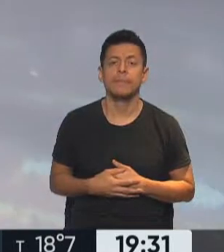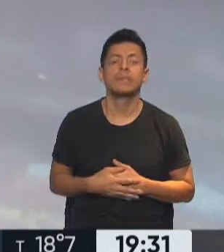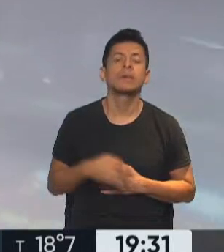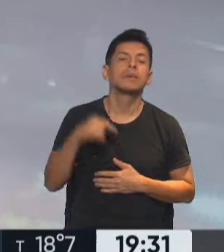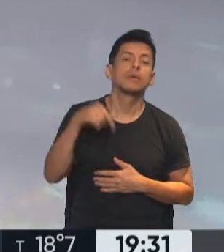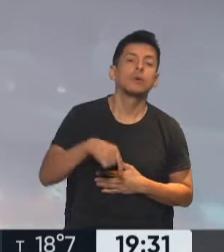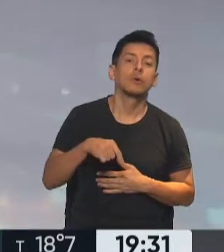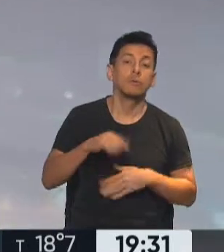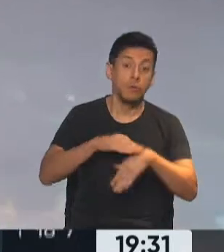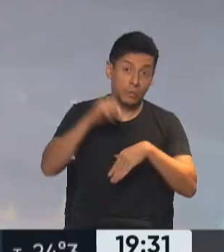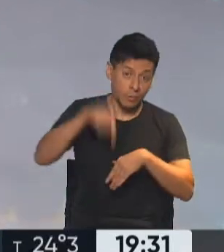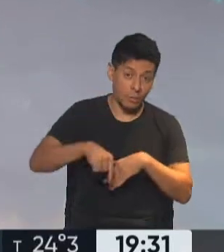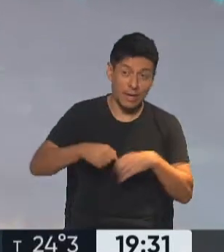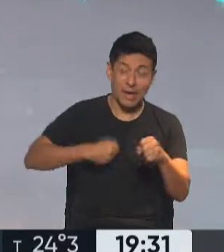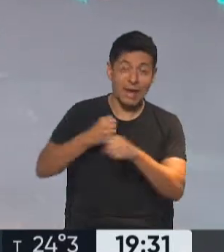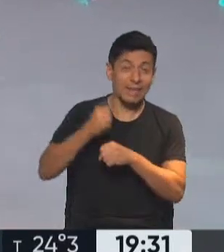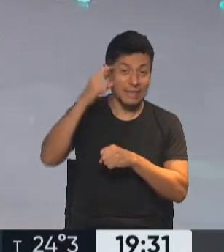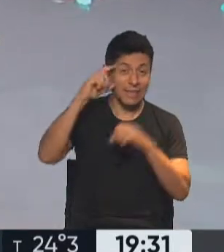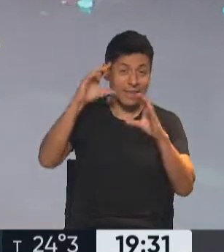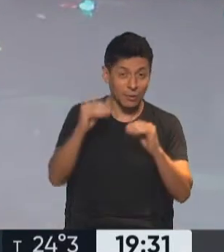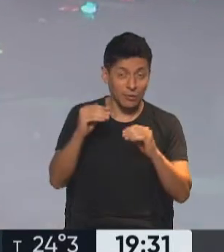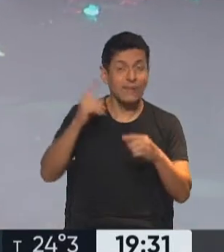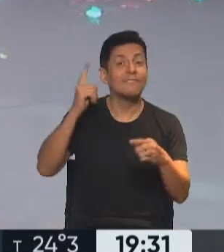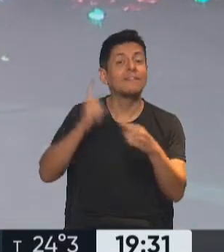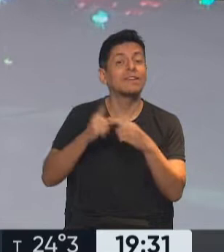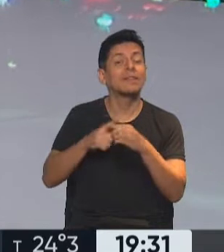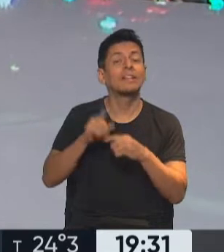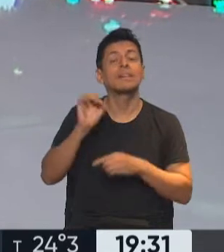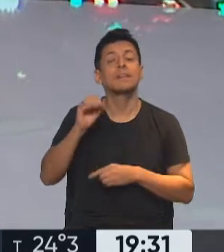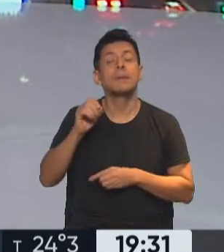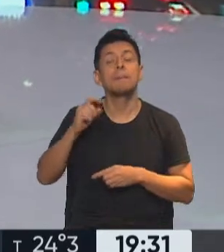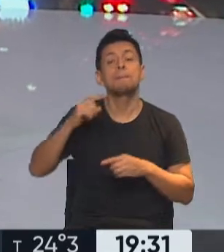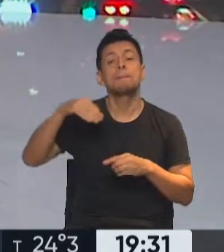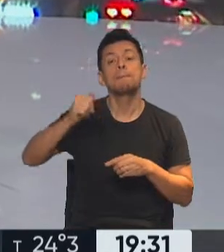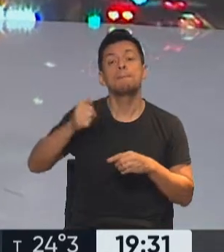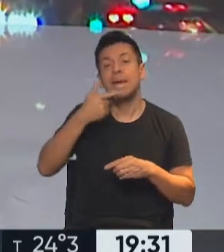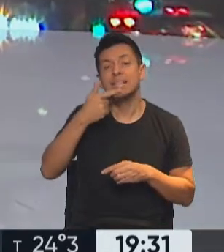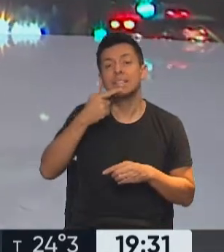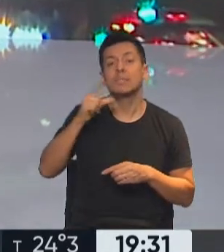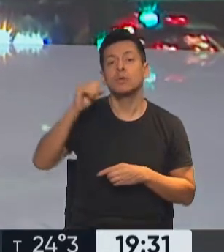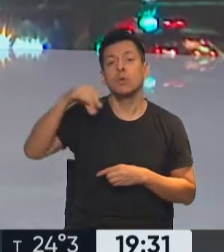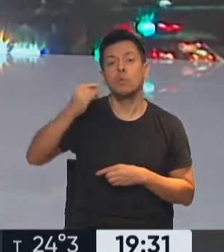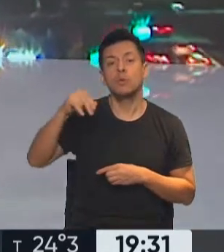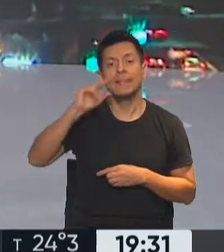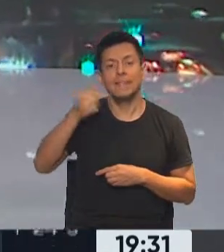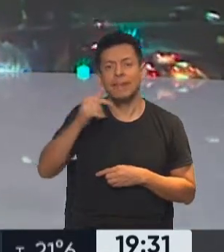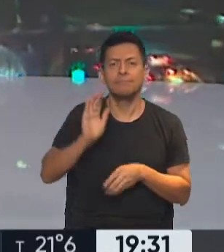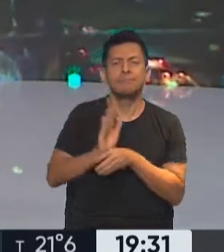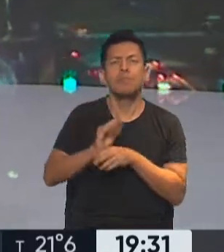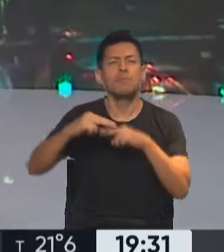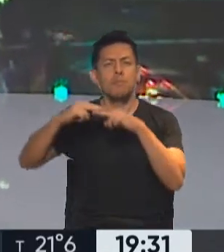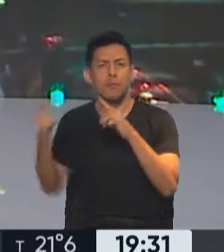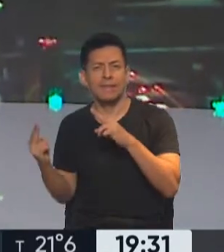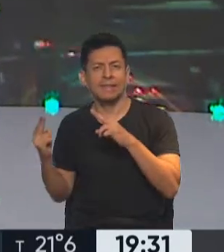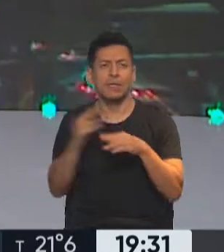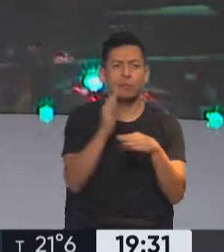Se está realizando en este momento, hasta las 10 de la noche aproximadamente, un festival denominado Más Comunidad. Es un puente de acercamiento entre productores